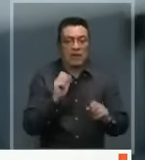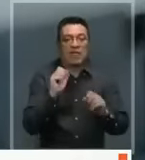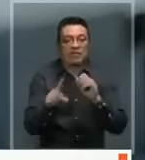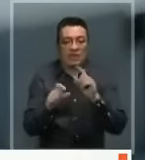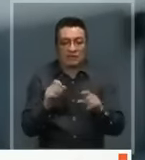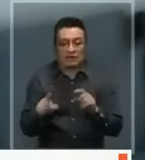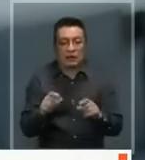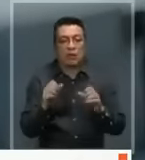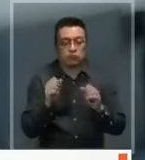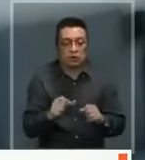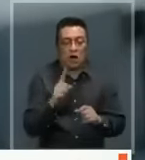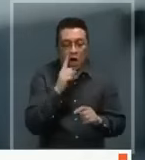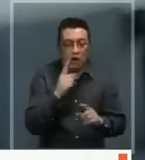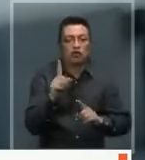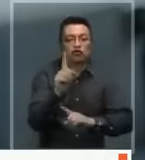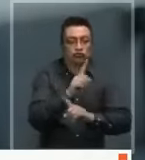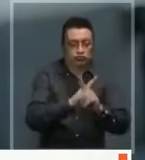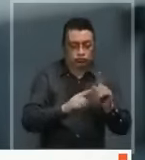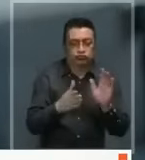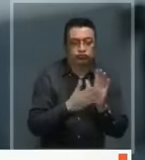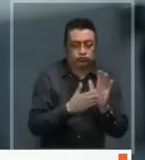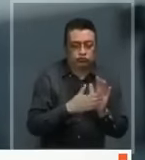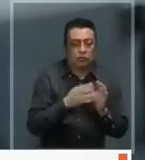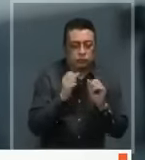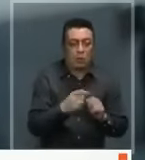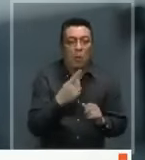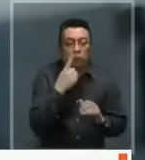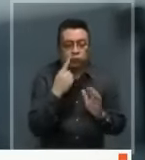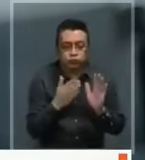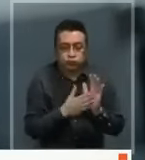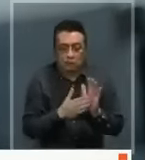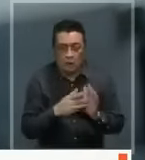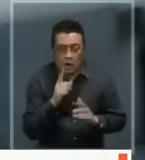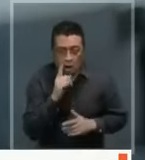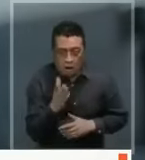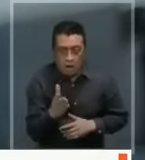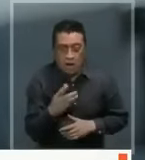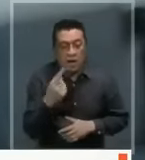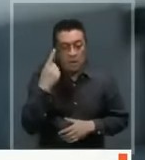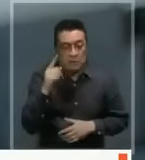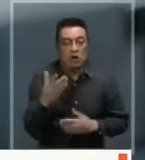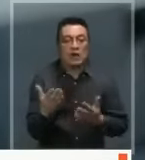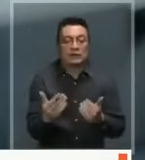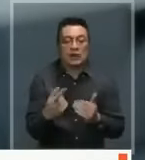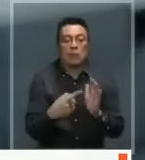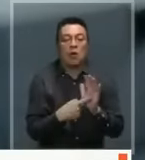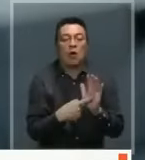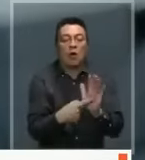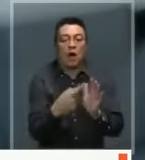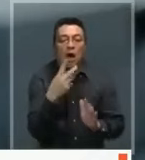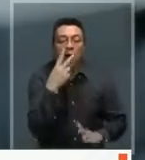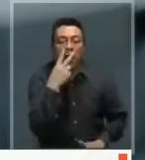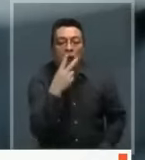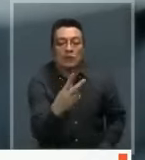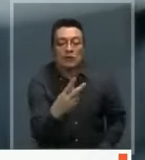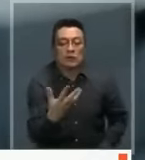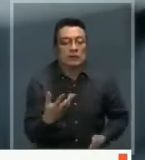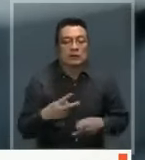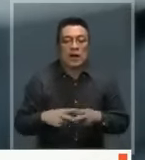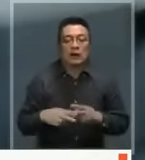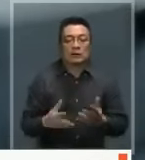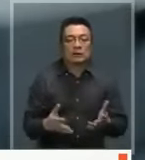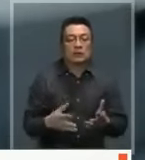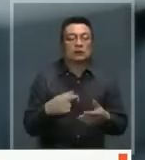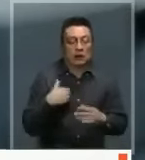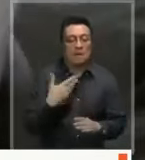que tienen argumentos que decir, tienen pruebas además, pero necesitamos que las muestren. Necesitamos que abran los espacios. Es lo que